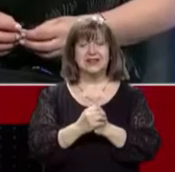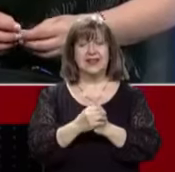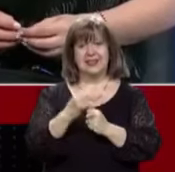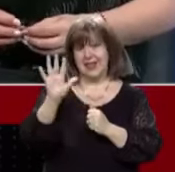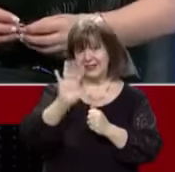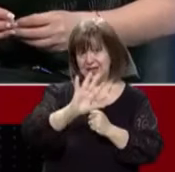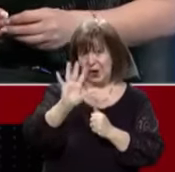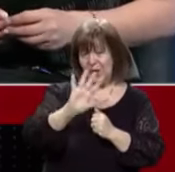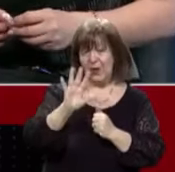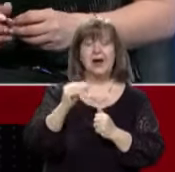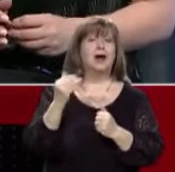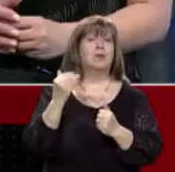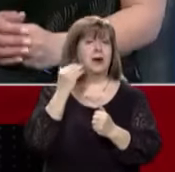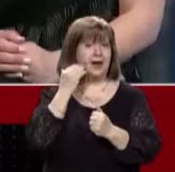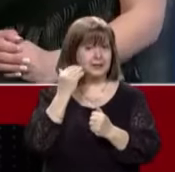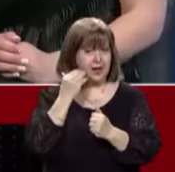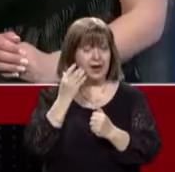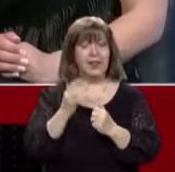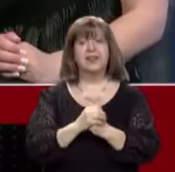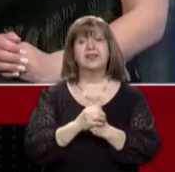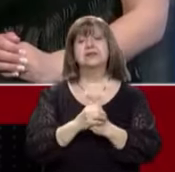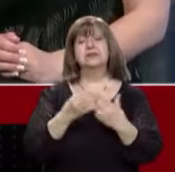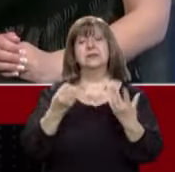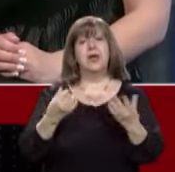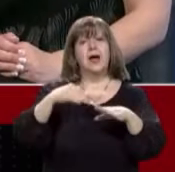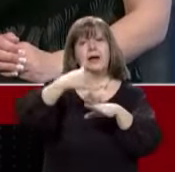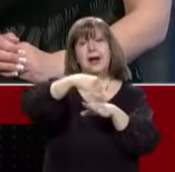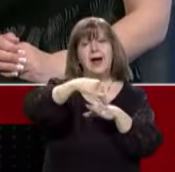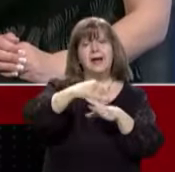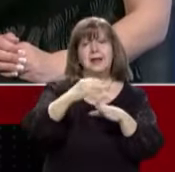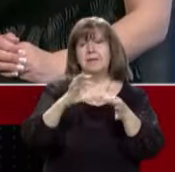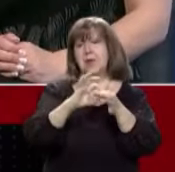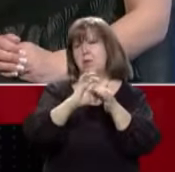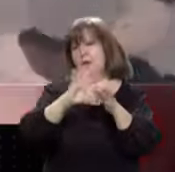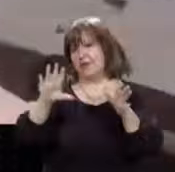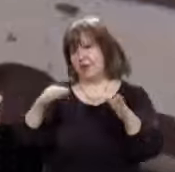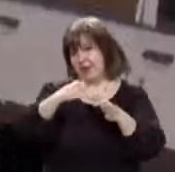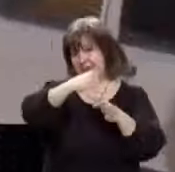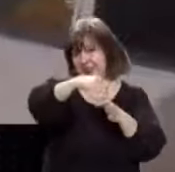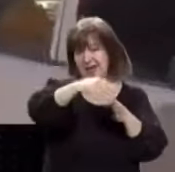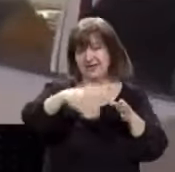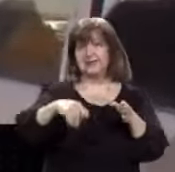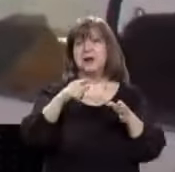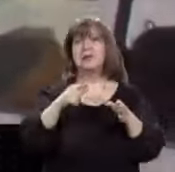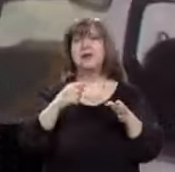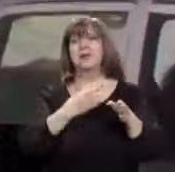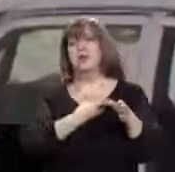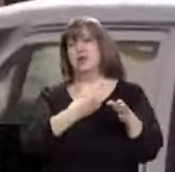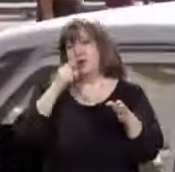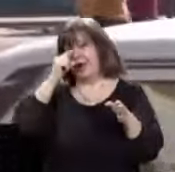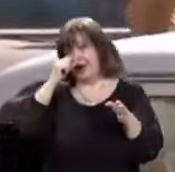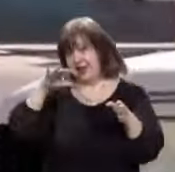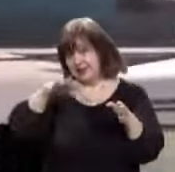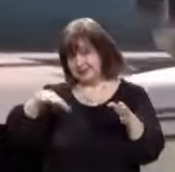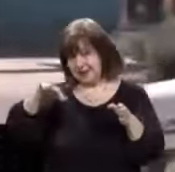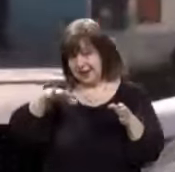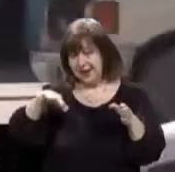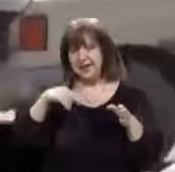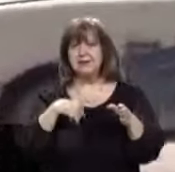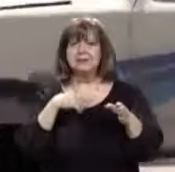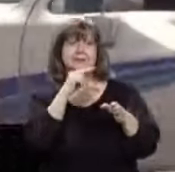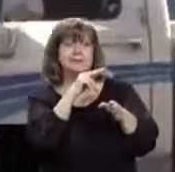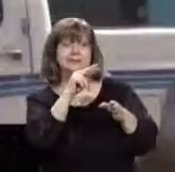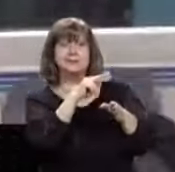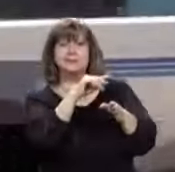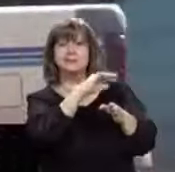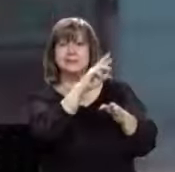¿Qué tal? Buen mediodía, ¿cómo les va? Si estamos acá en la calle Independencia, a 2109, en el departamento de Las Heras, ustedes podrán observar